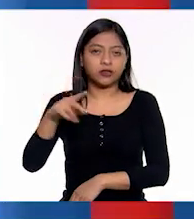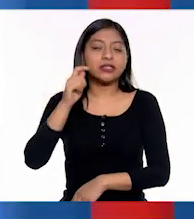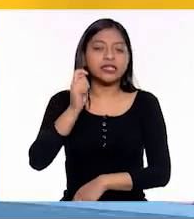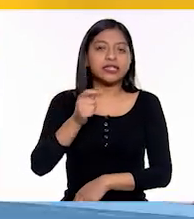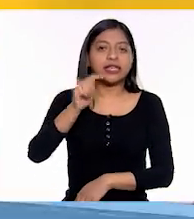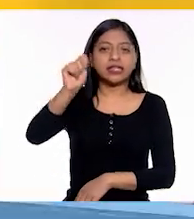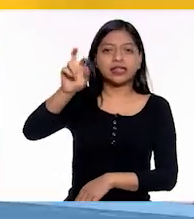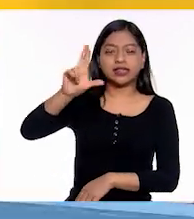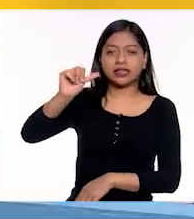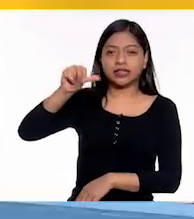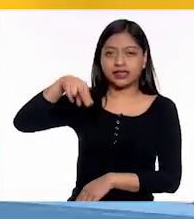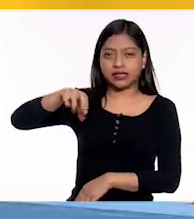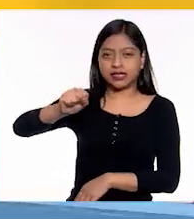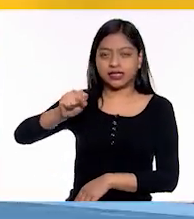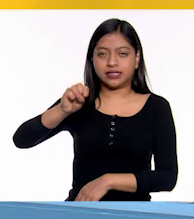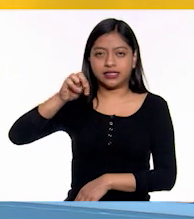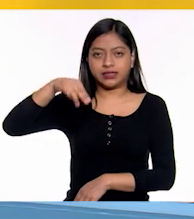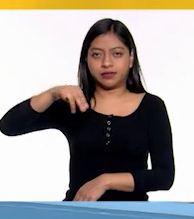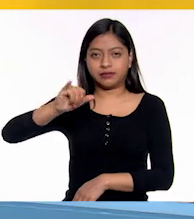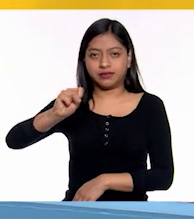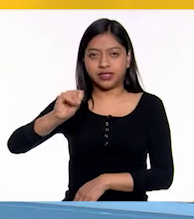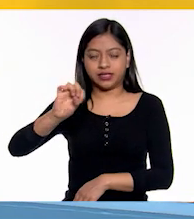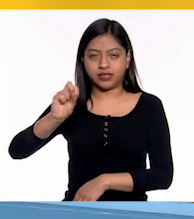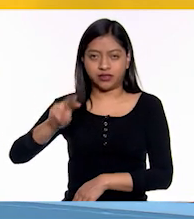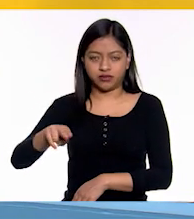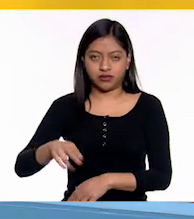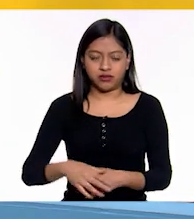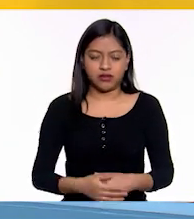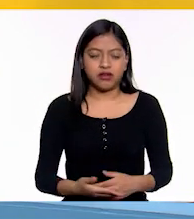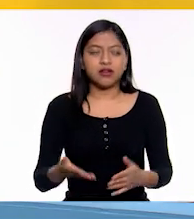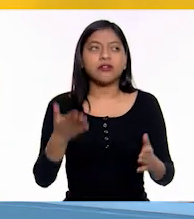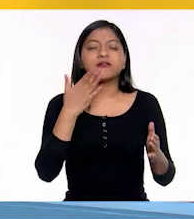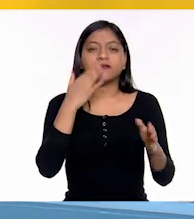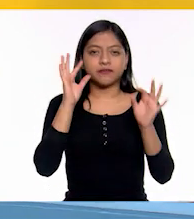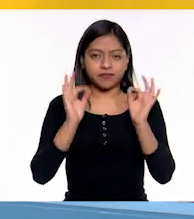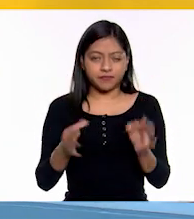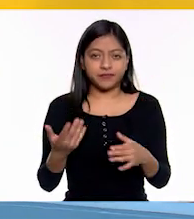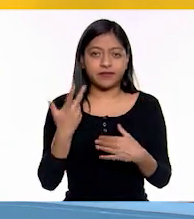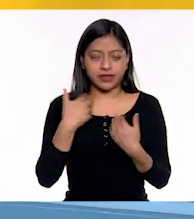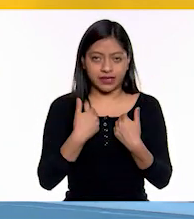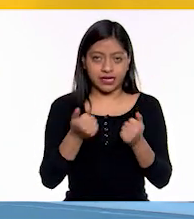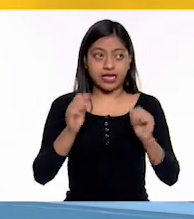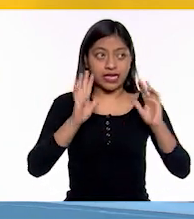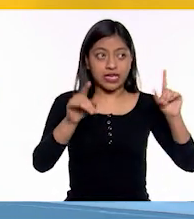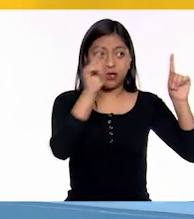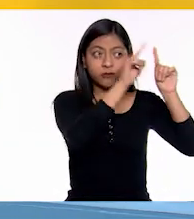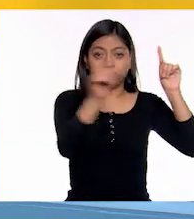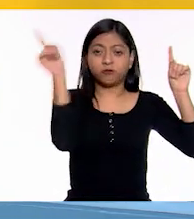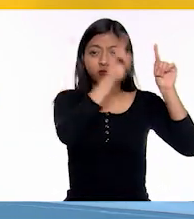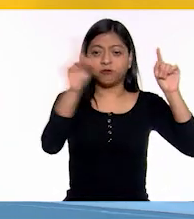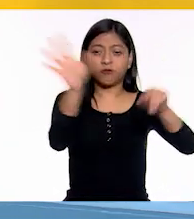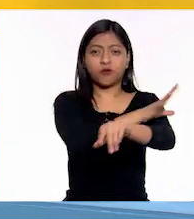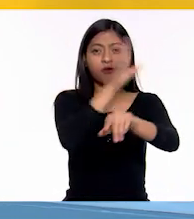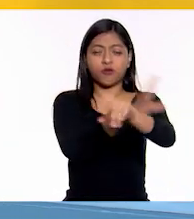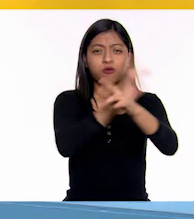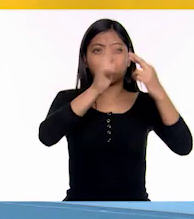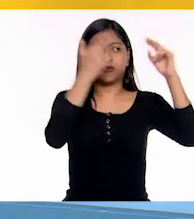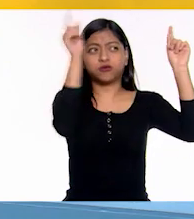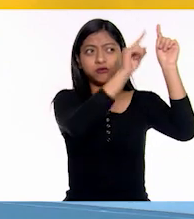transmisión. Ah, ya veo. Y una vez que la energía llega a las grandes áreas de consumo